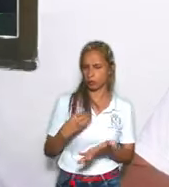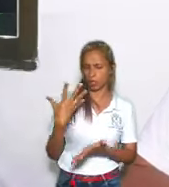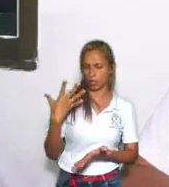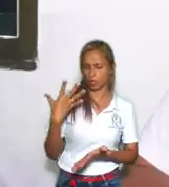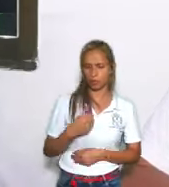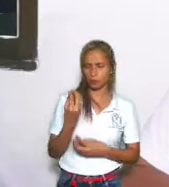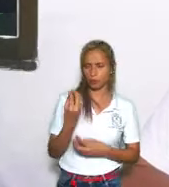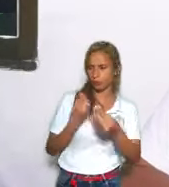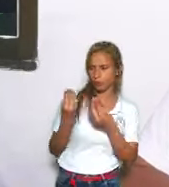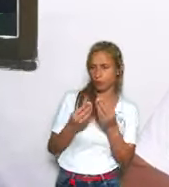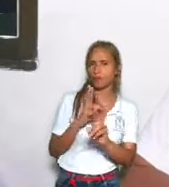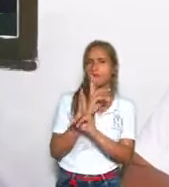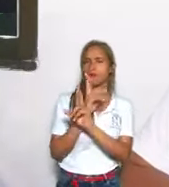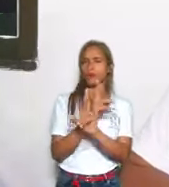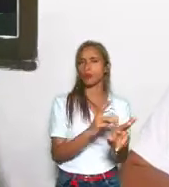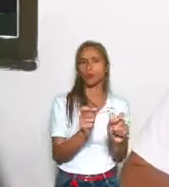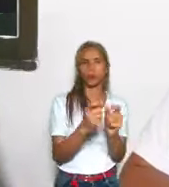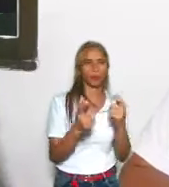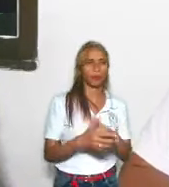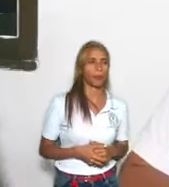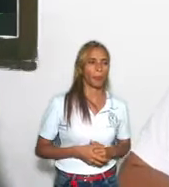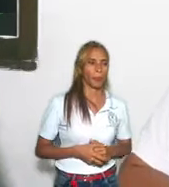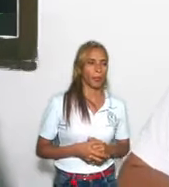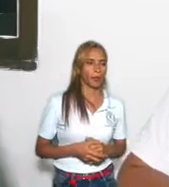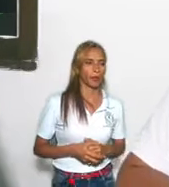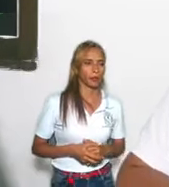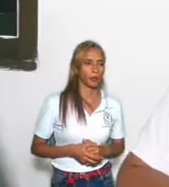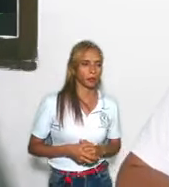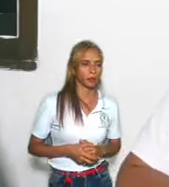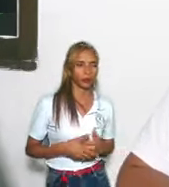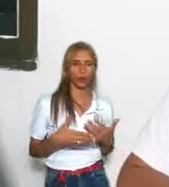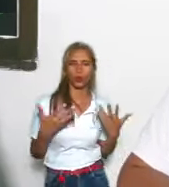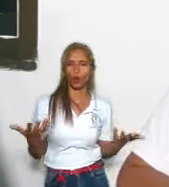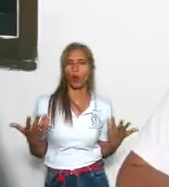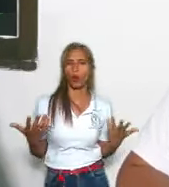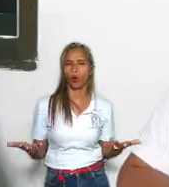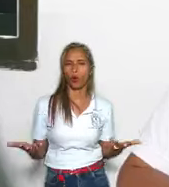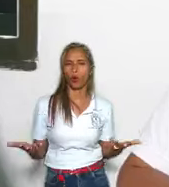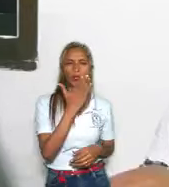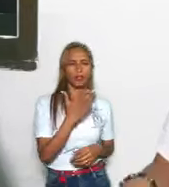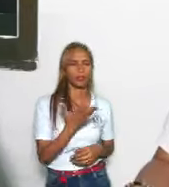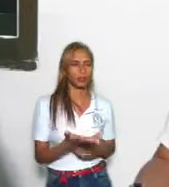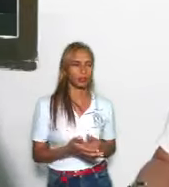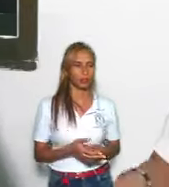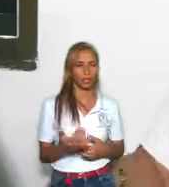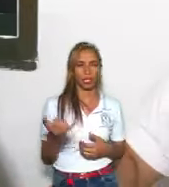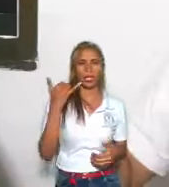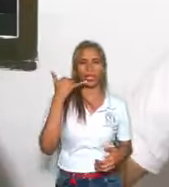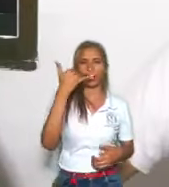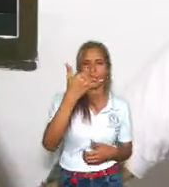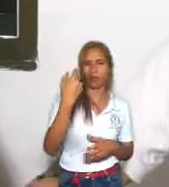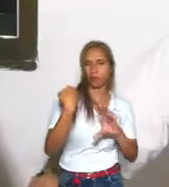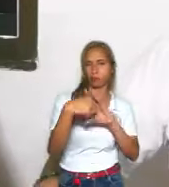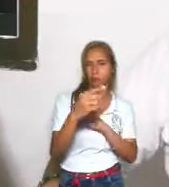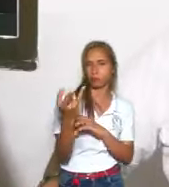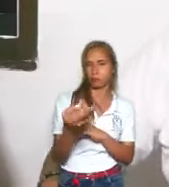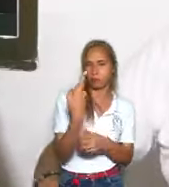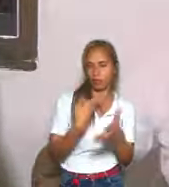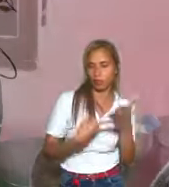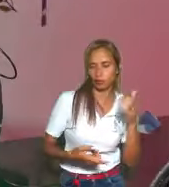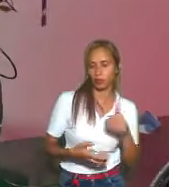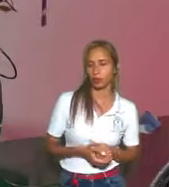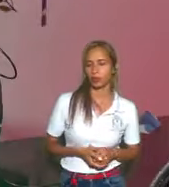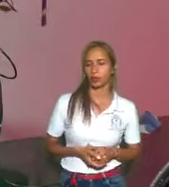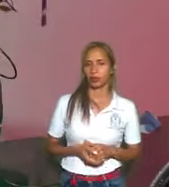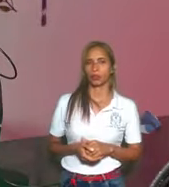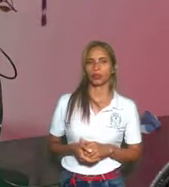decir a ella? ¿Dónde, cómo puede hacer la solicitud? ¿Se acerque al PIA, que llame o escriba? ¿Qué le podemos decir a la señora usuaria, Luz Delia? Pues